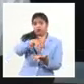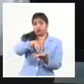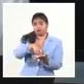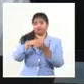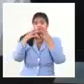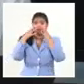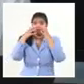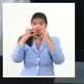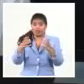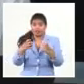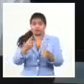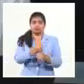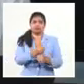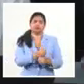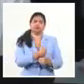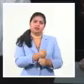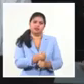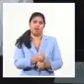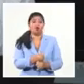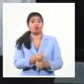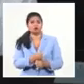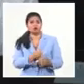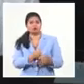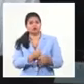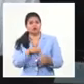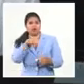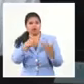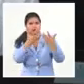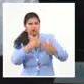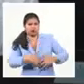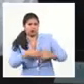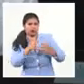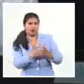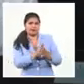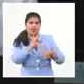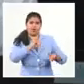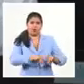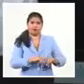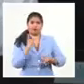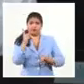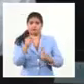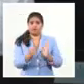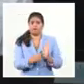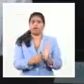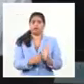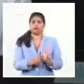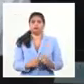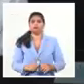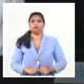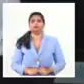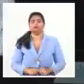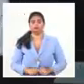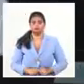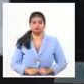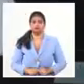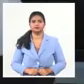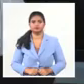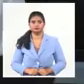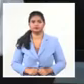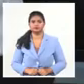papel protagónico en toda esa estrategia. En primer lugar, porque ya ella cumplió